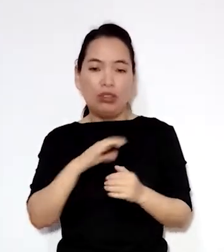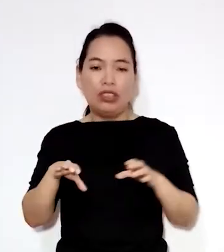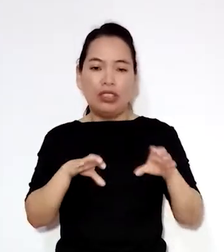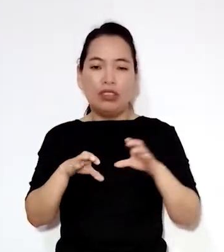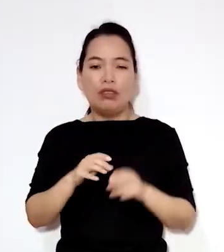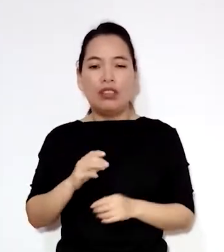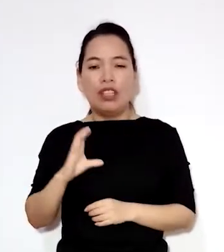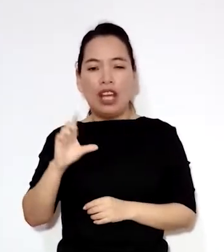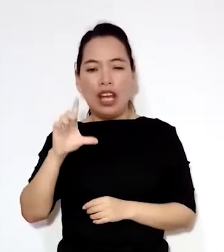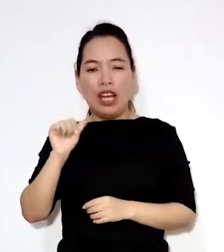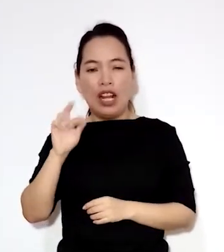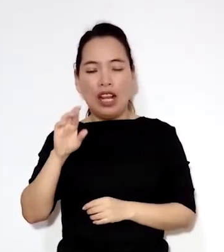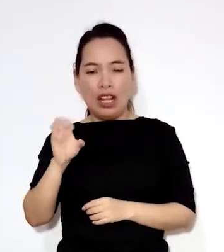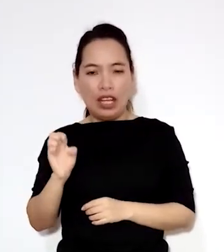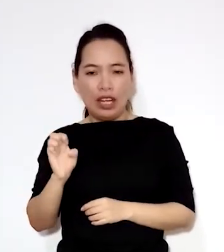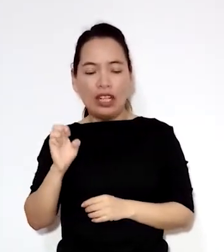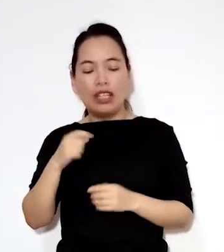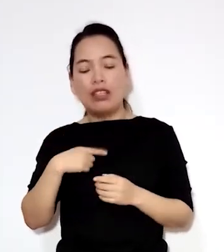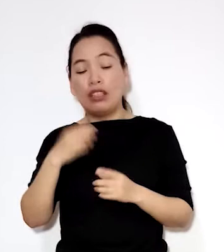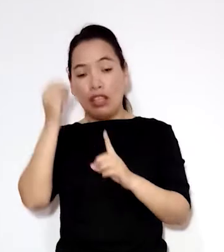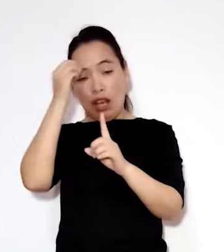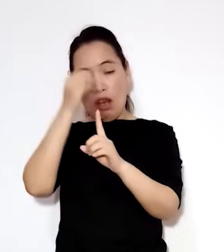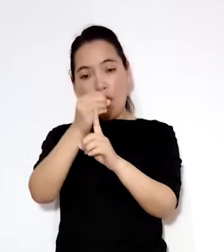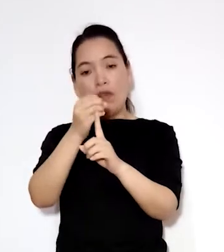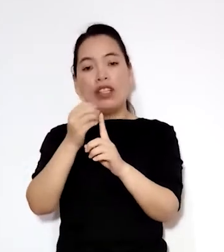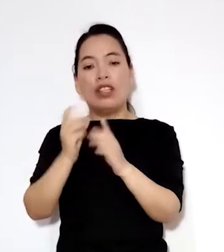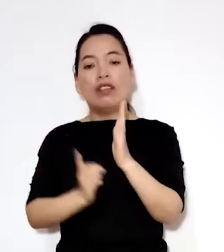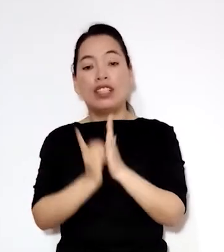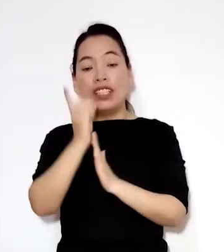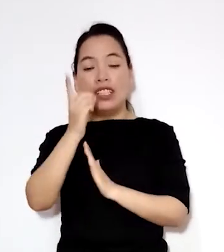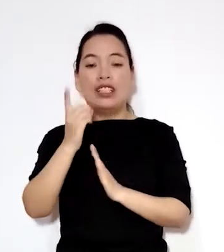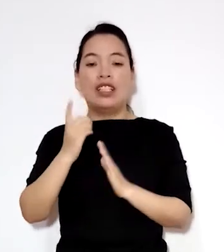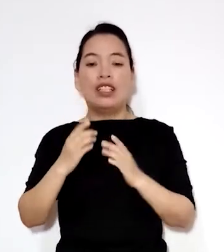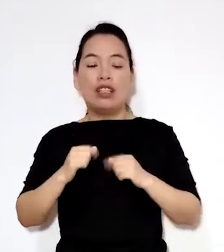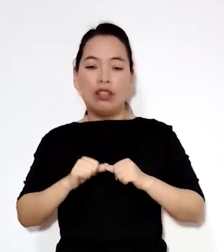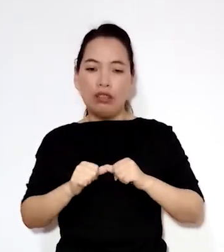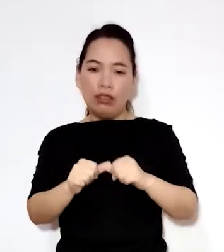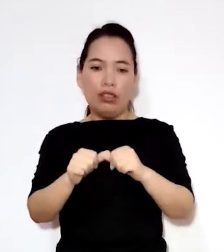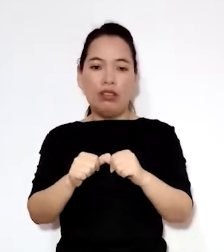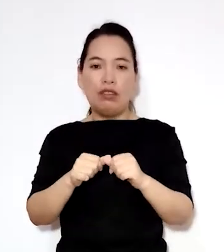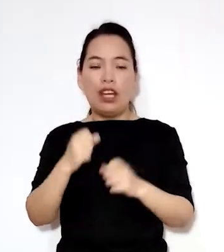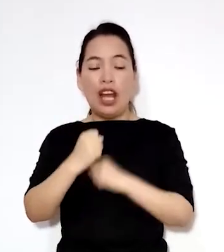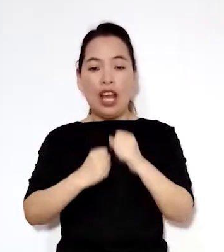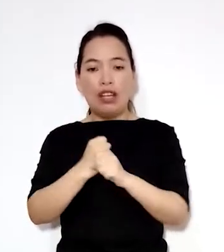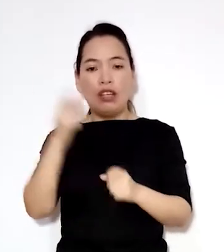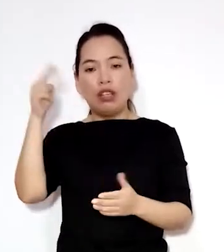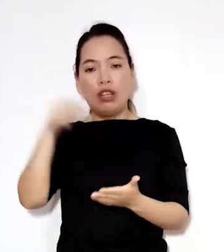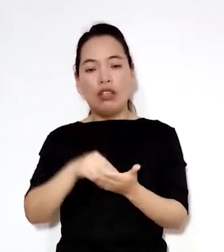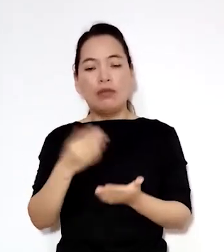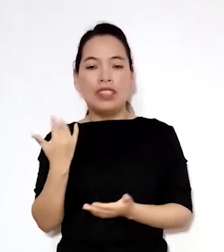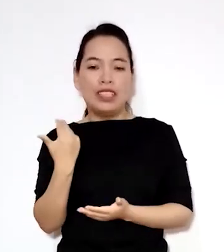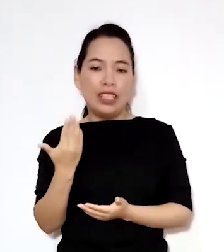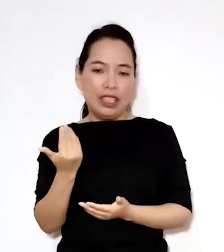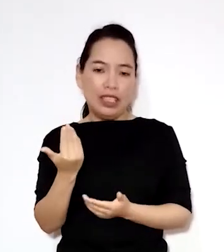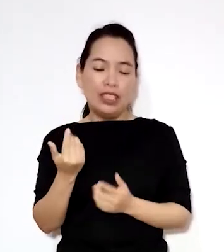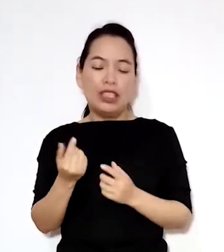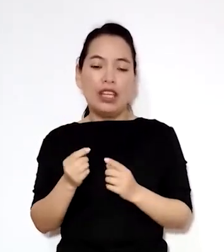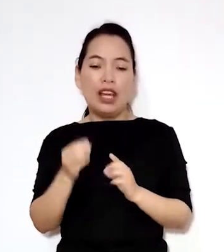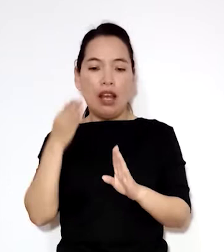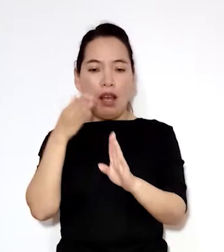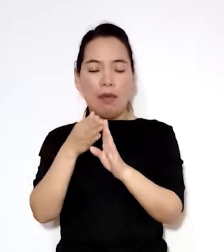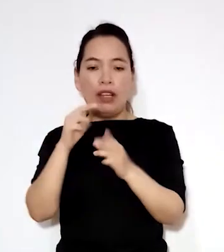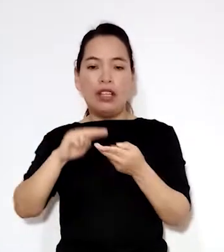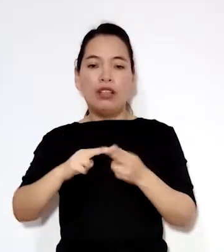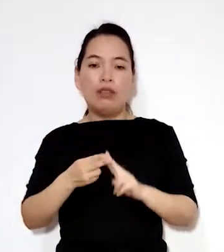la adopción de los Objetivos de Desarrollo Sostenible en el 2015, la meta 4.5 en